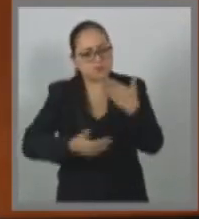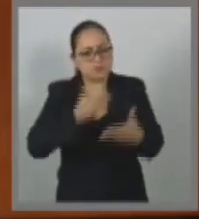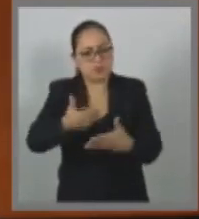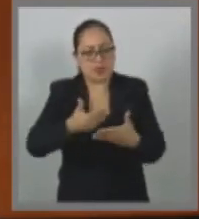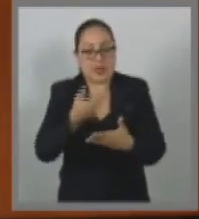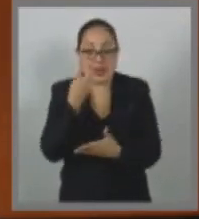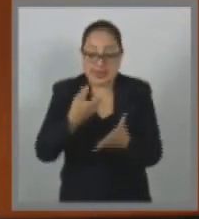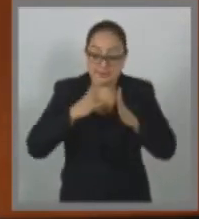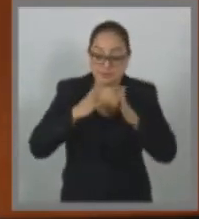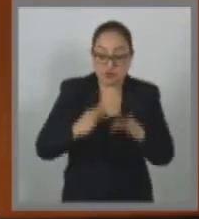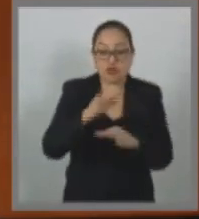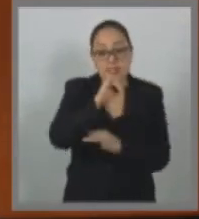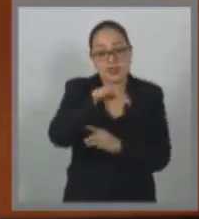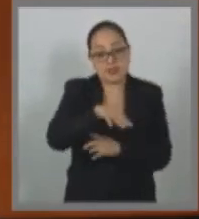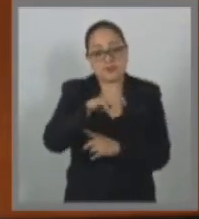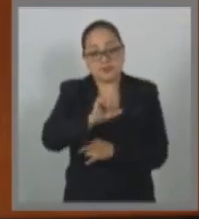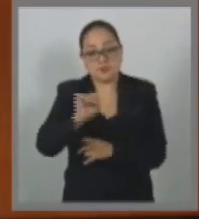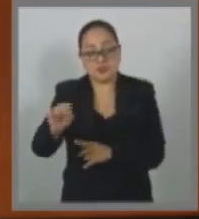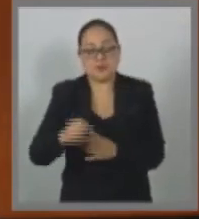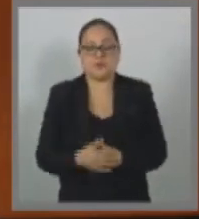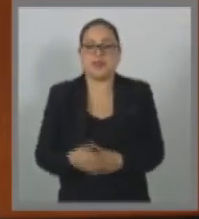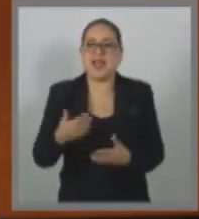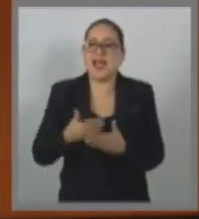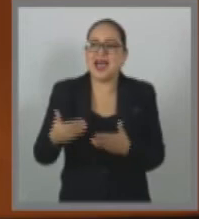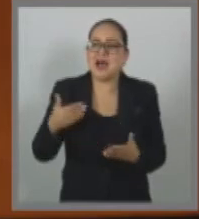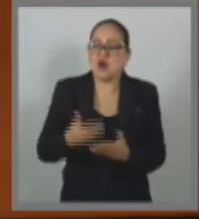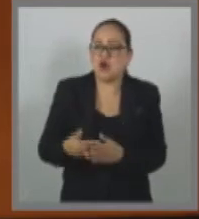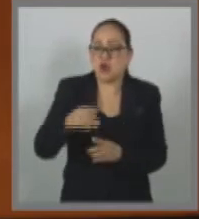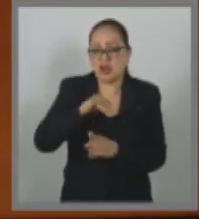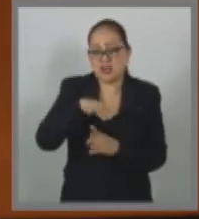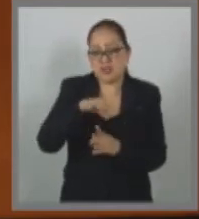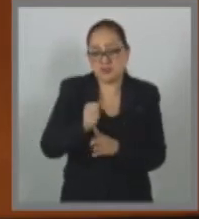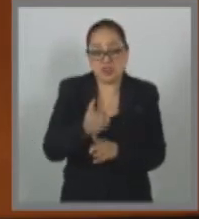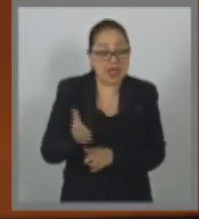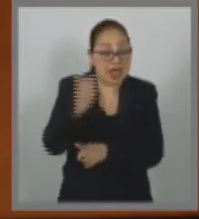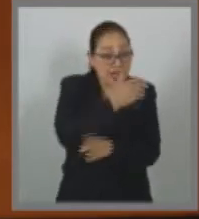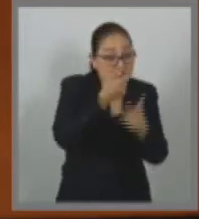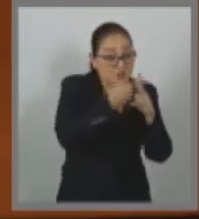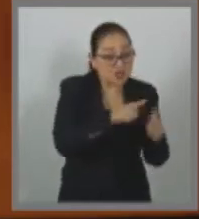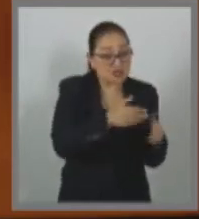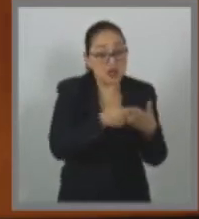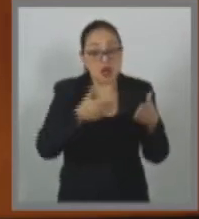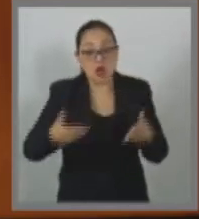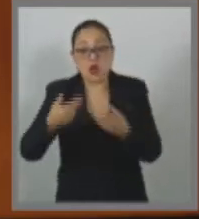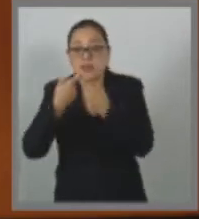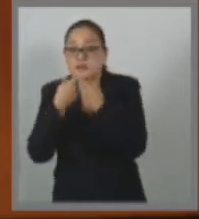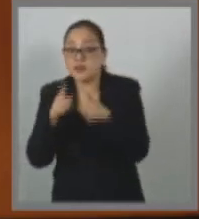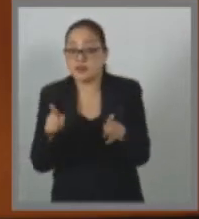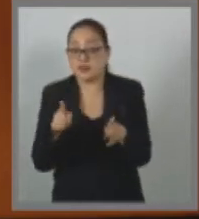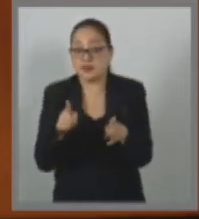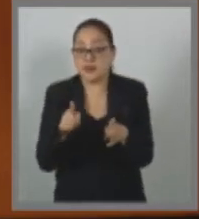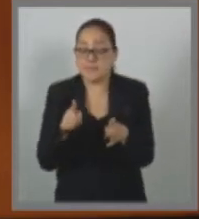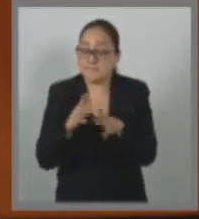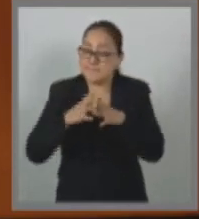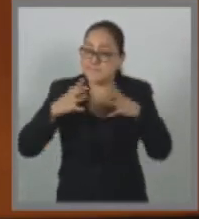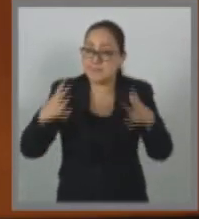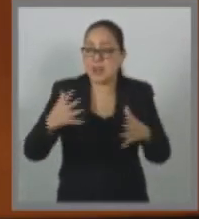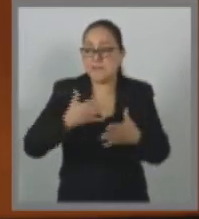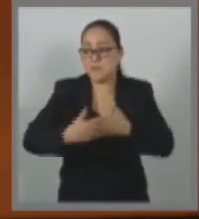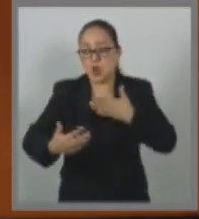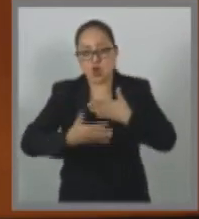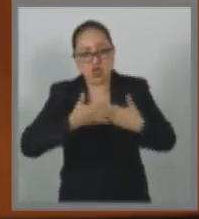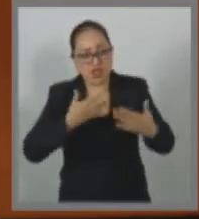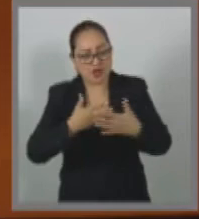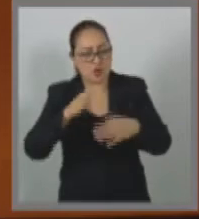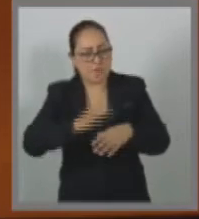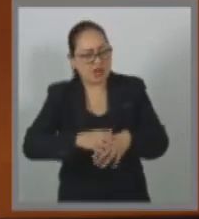Hoy, México cuenta con un IMSS muy distinto al de sus orígenes, más grande, más moderno, más